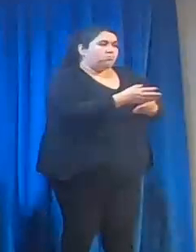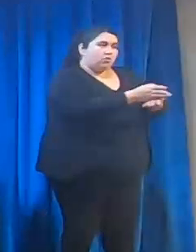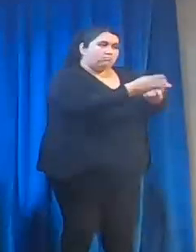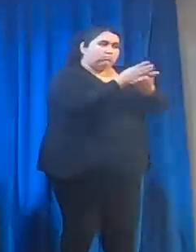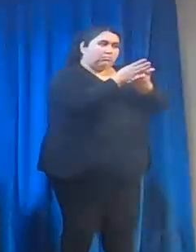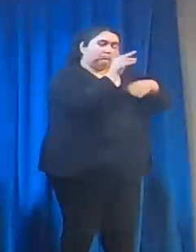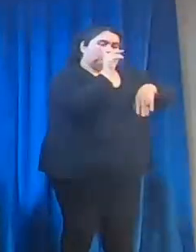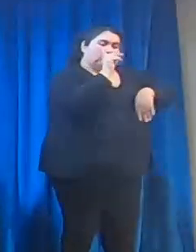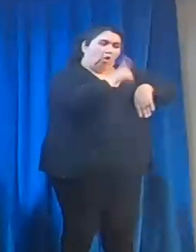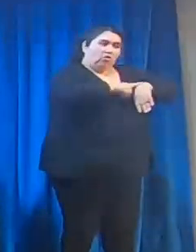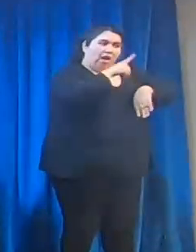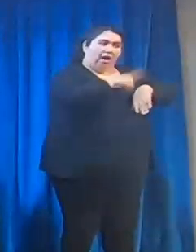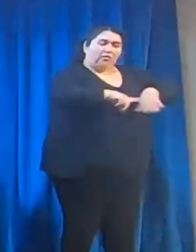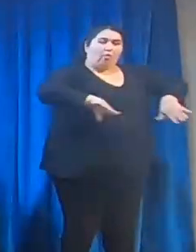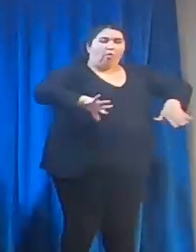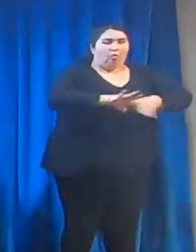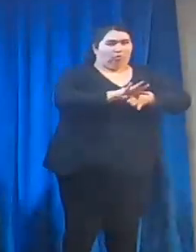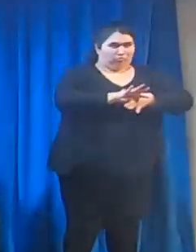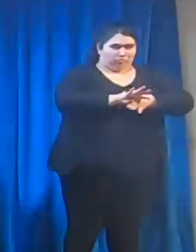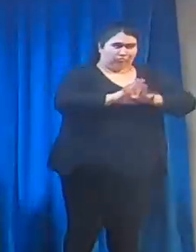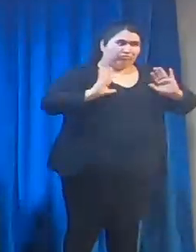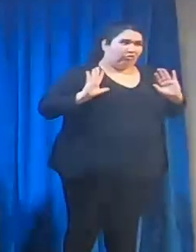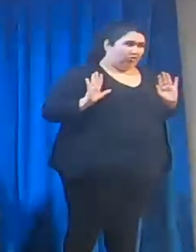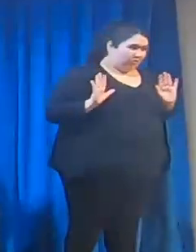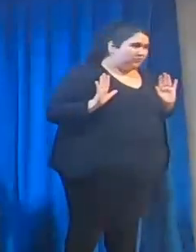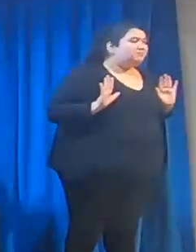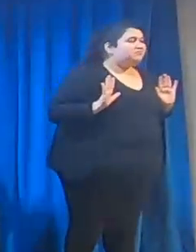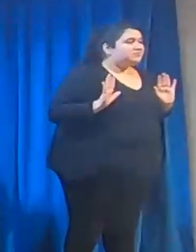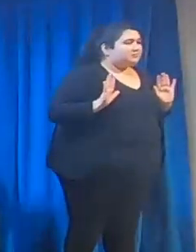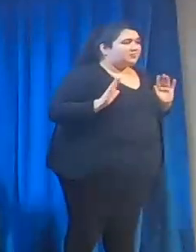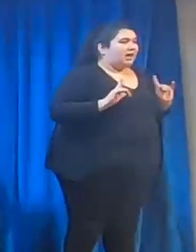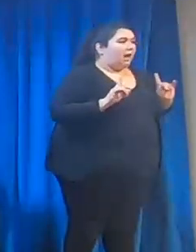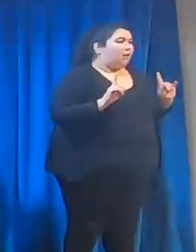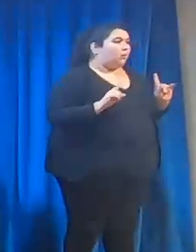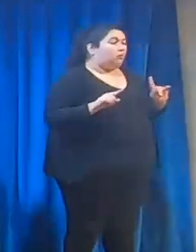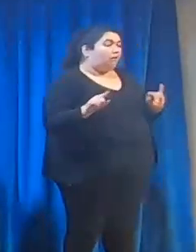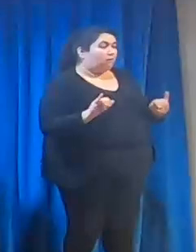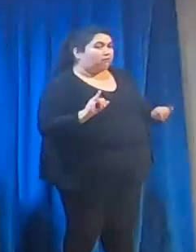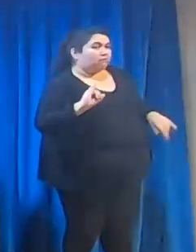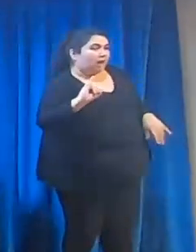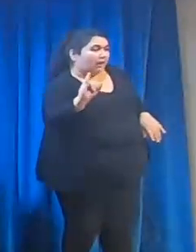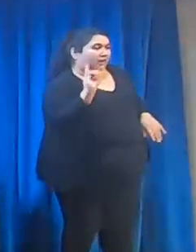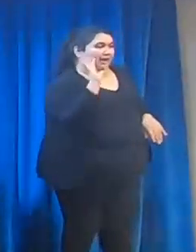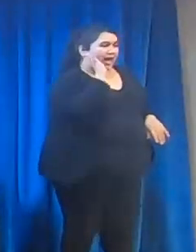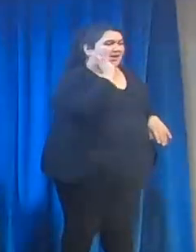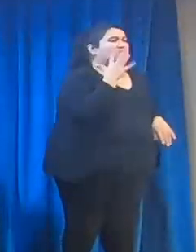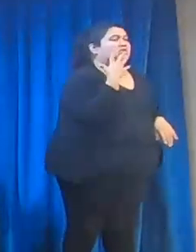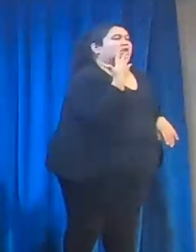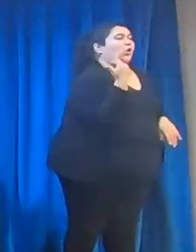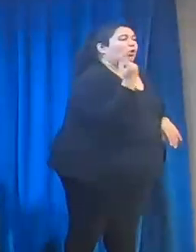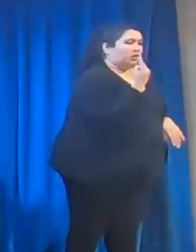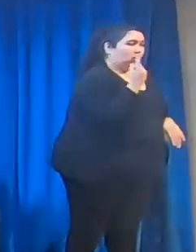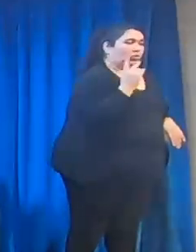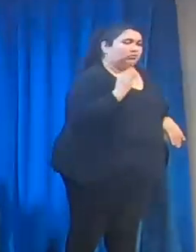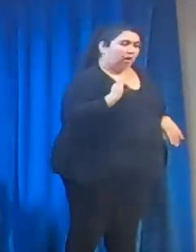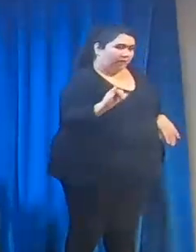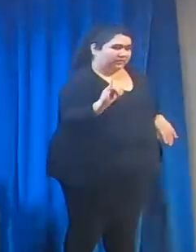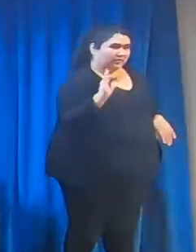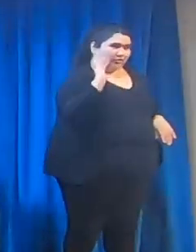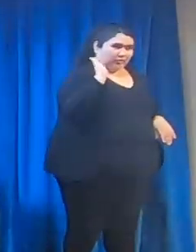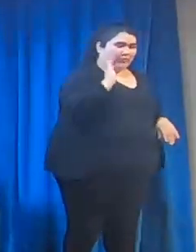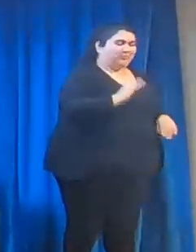estrictamente ese tiempo. Así que haré alguna seña cuando falten 5 minutos para terminar esos